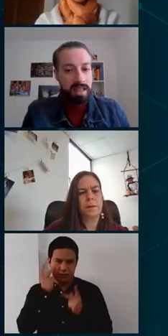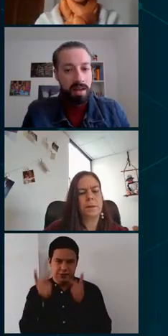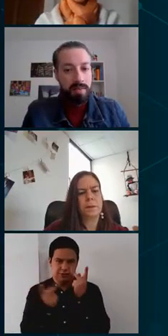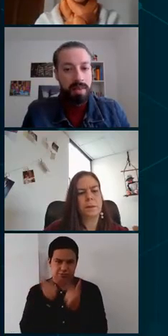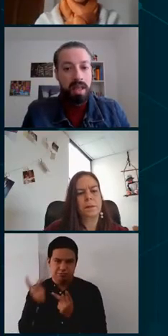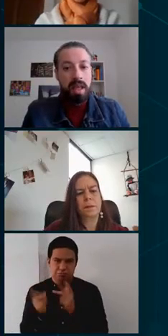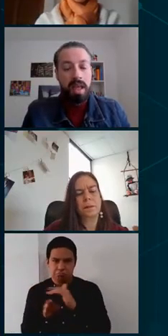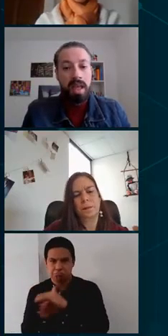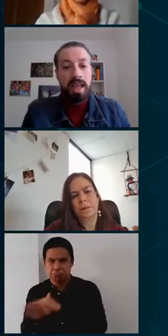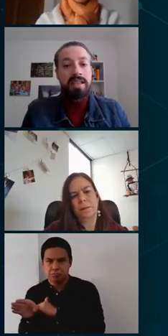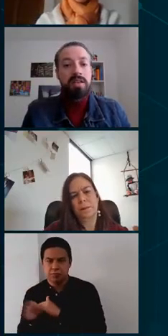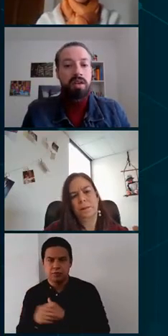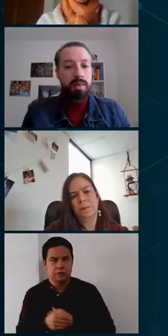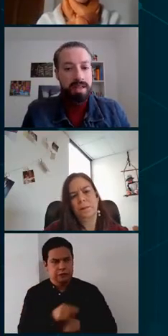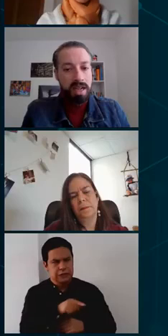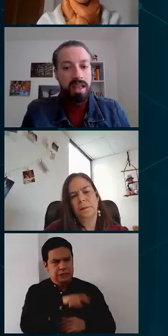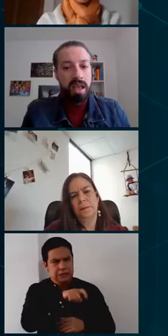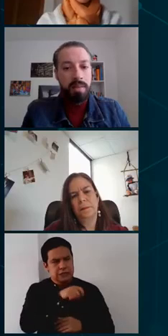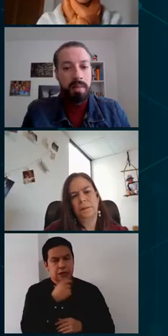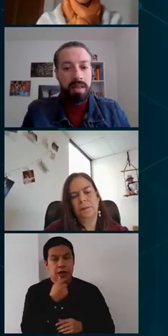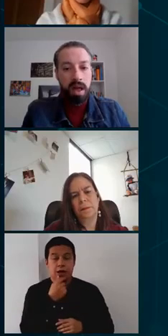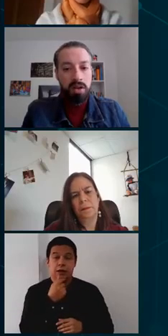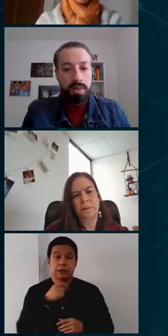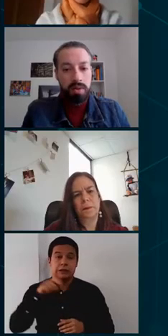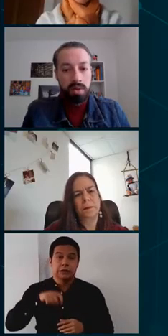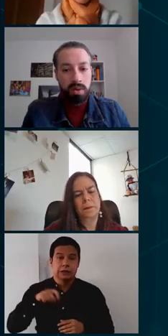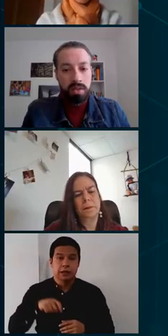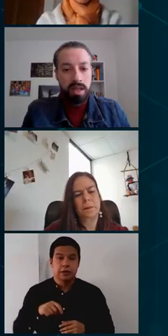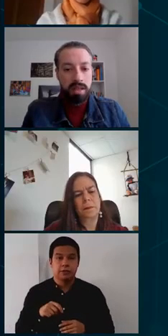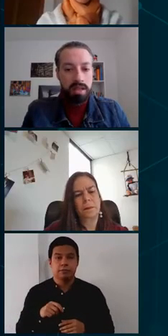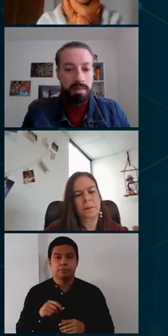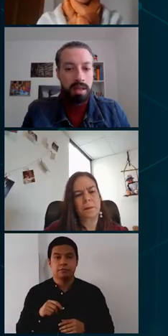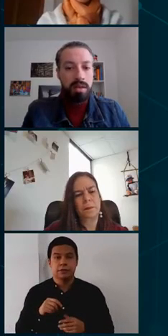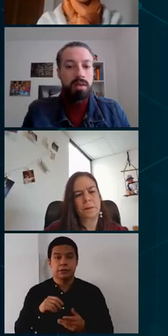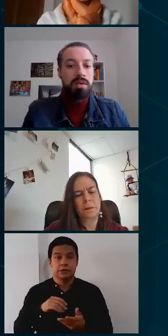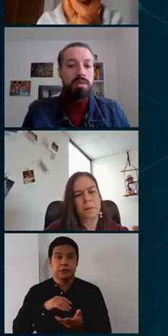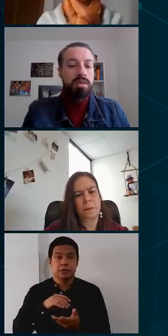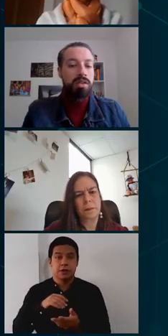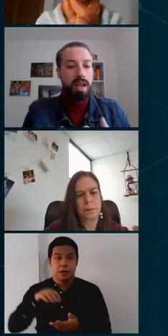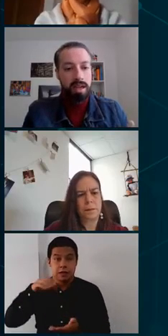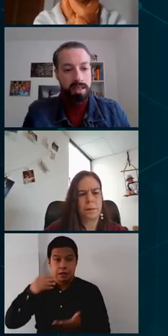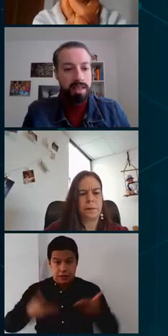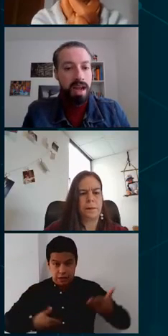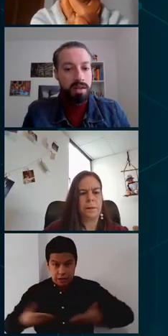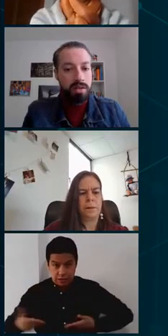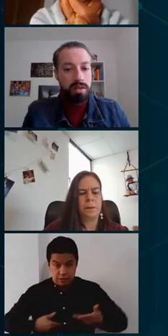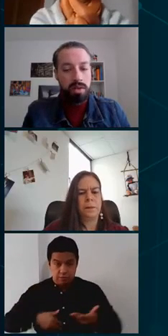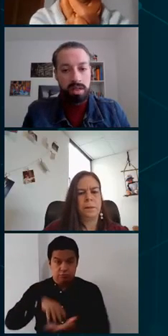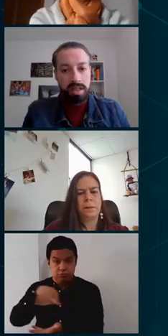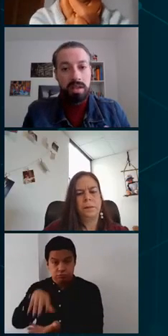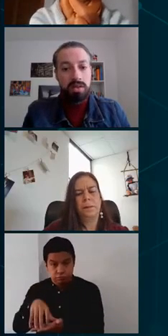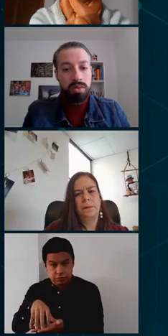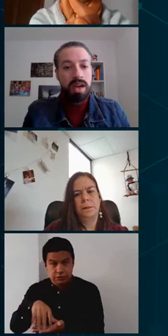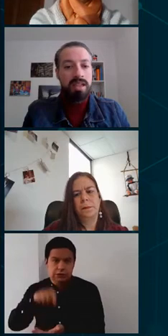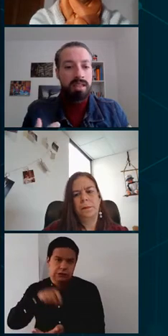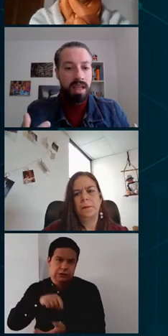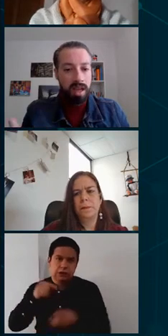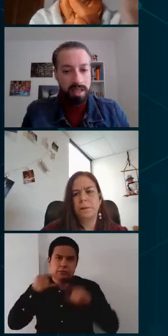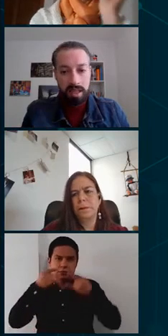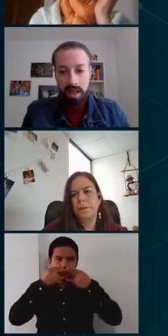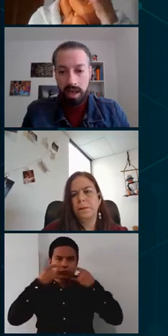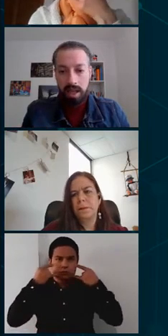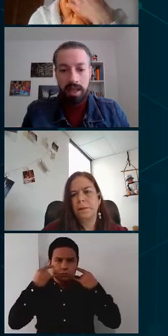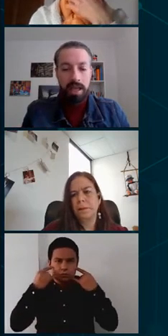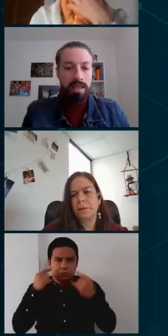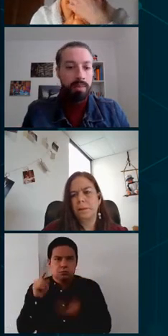que necesita que el centro comercial tenga implementados los protocolos de distanciamiento social necesarios. Entonces, esa es una